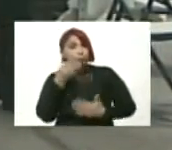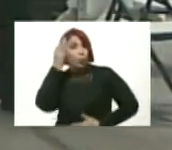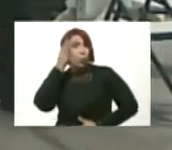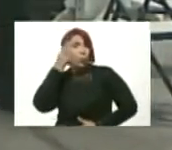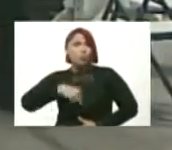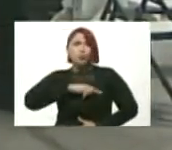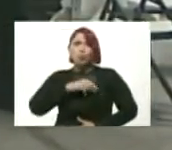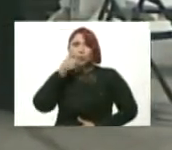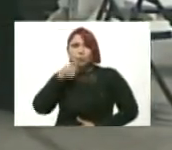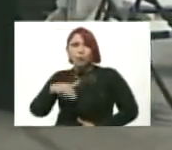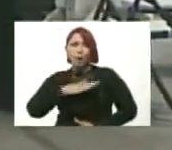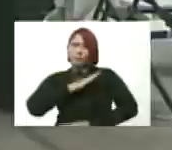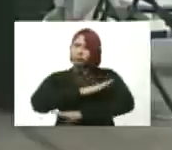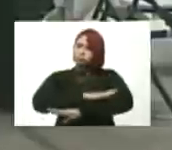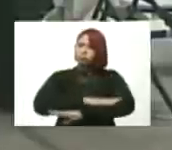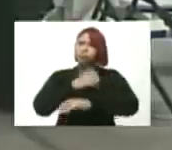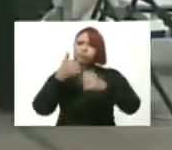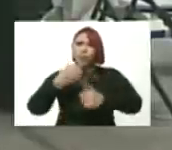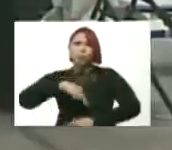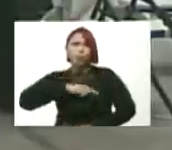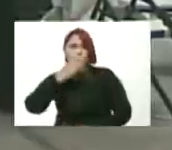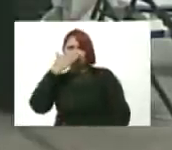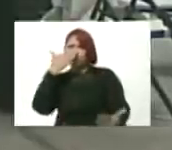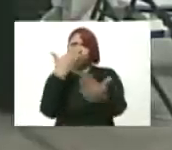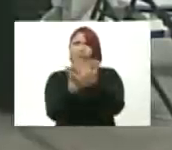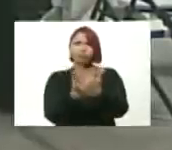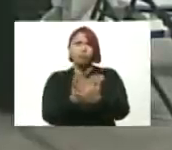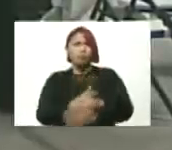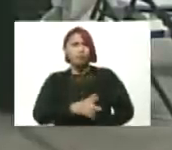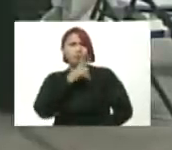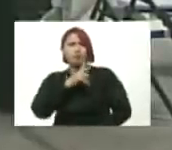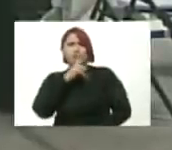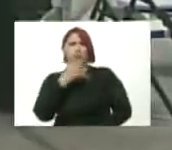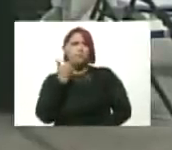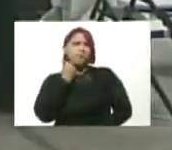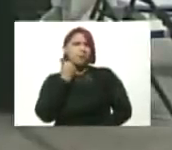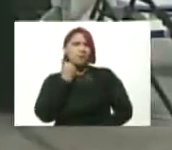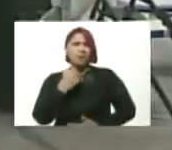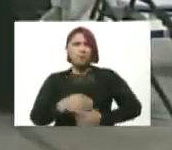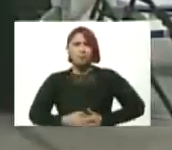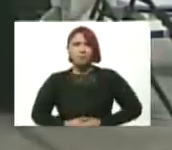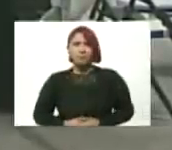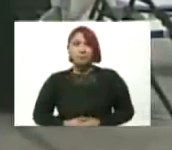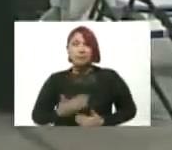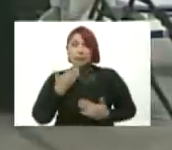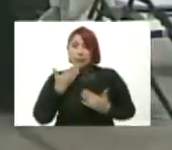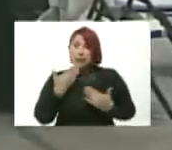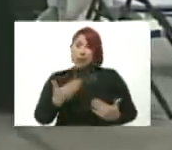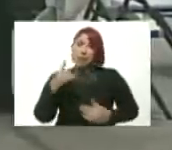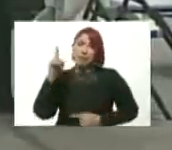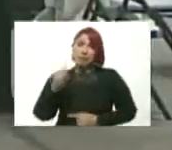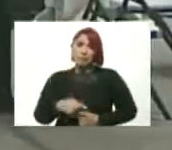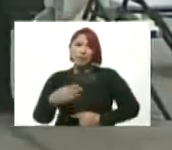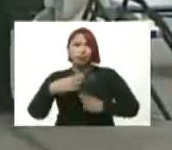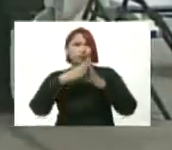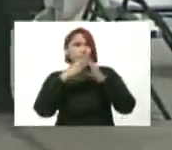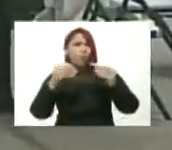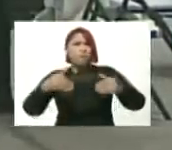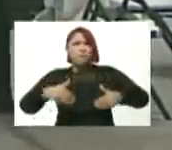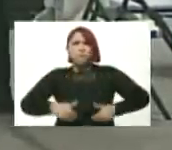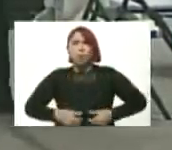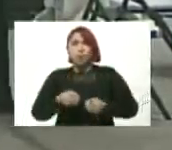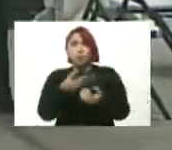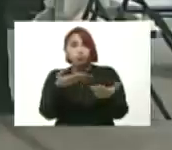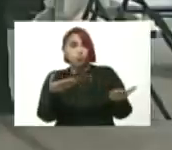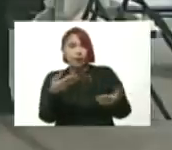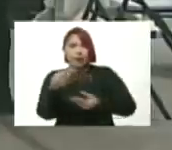pueblo a la disciplina hemos podido enfrentar esta terrible pandemia y gracias también a todos los esfuerzos que usted